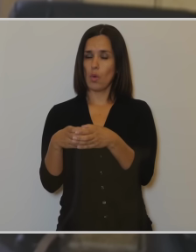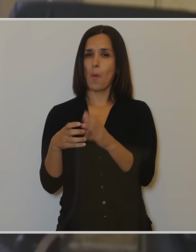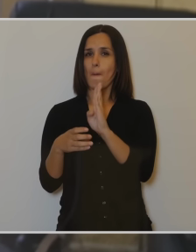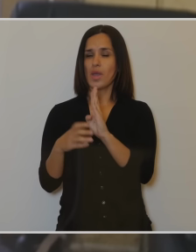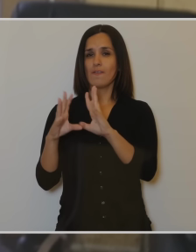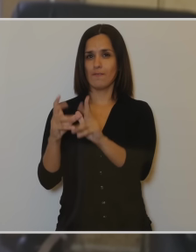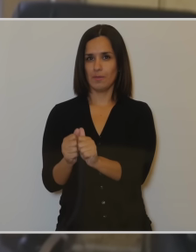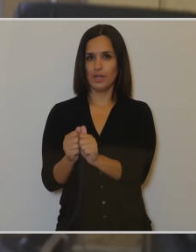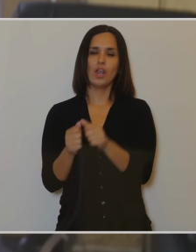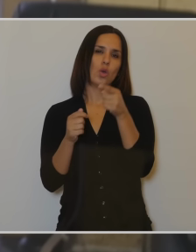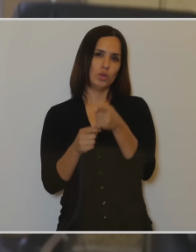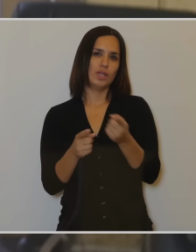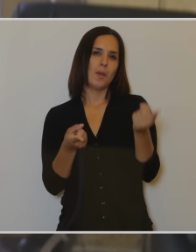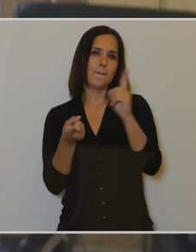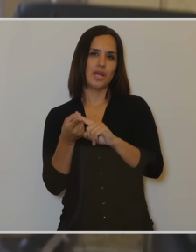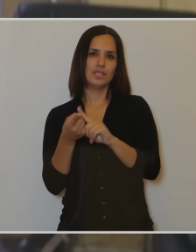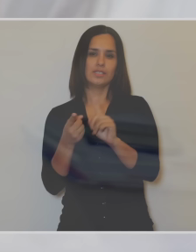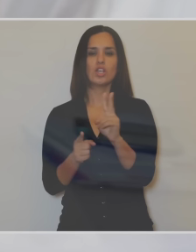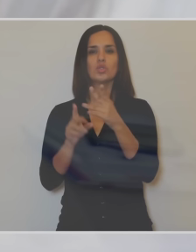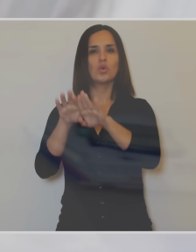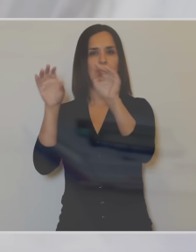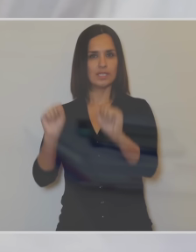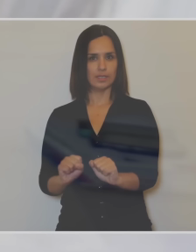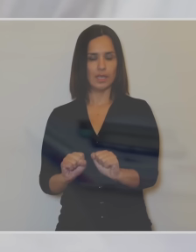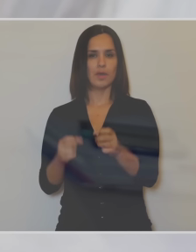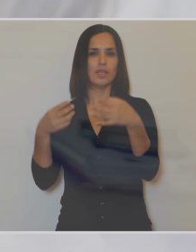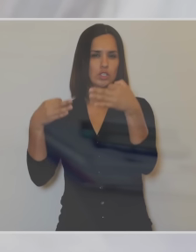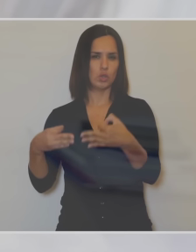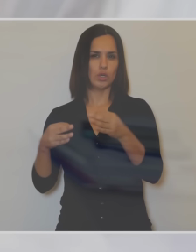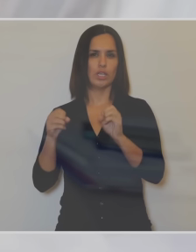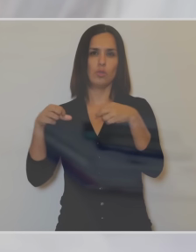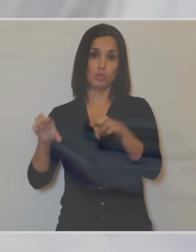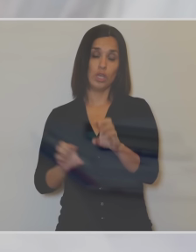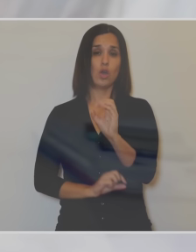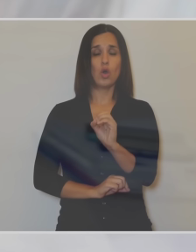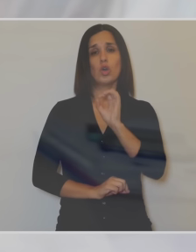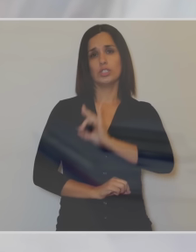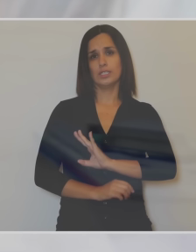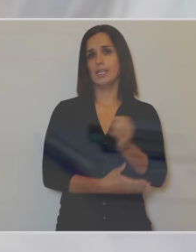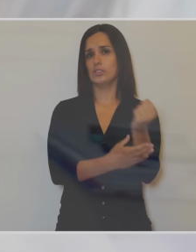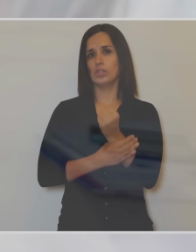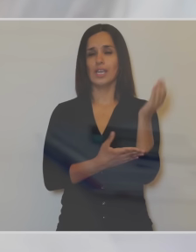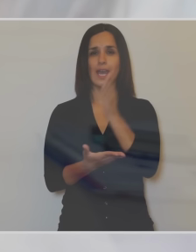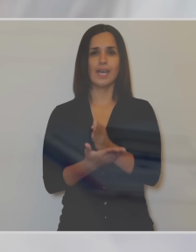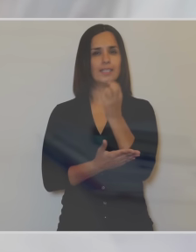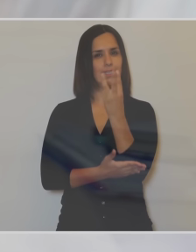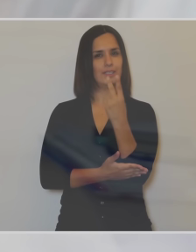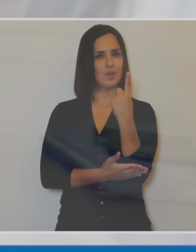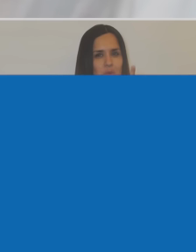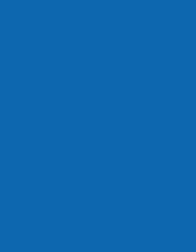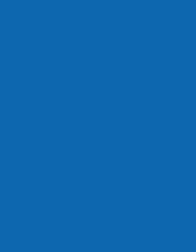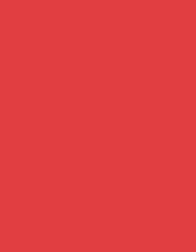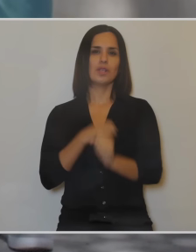grupo B es haber sido usuario del subsistema de seguridades y oportunidades o del Chile Solidario hasta el 31 de diciembre